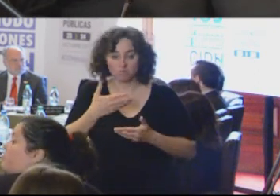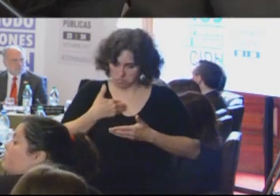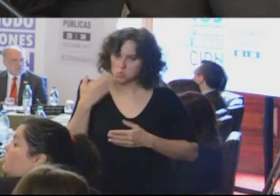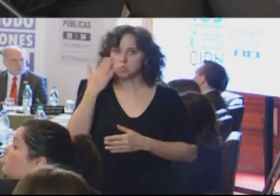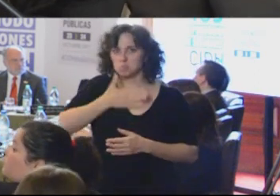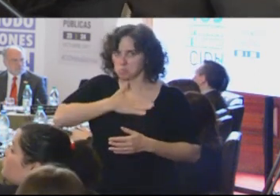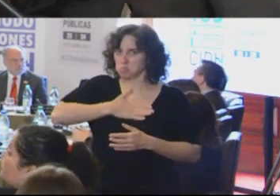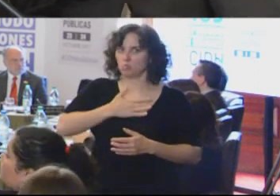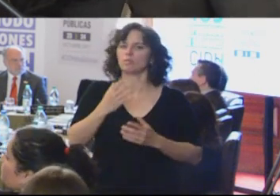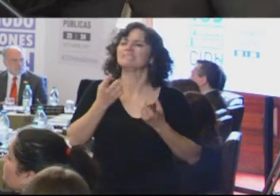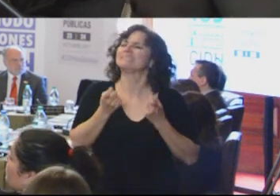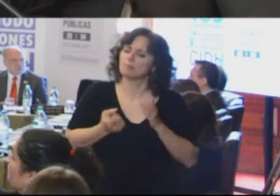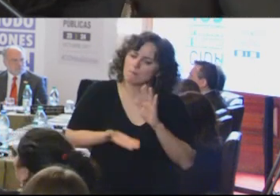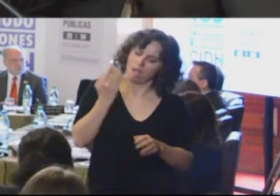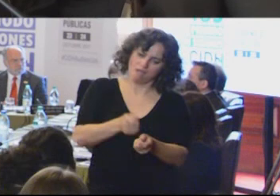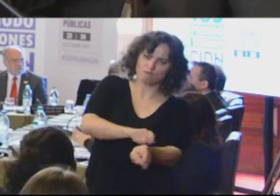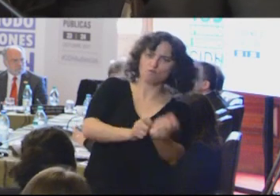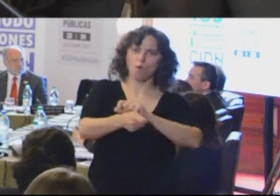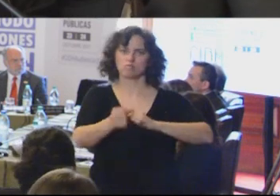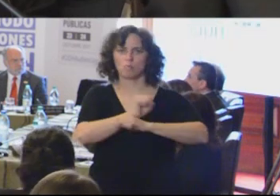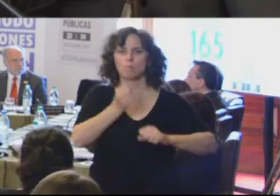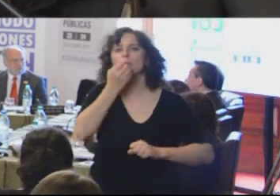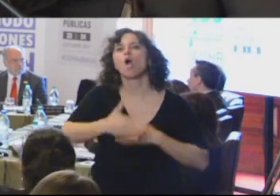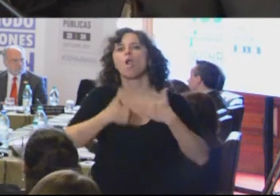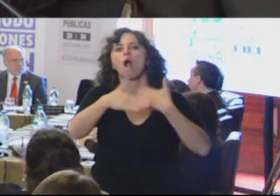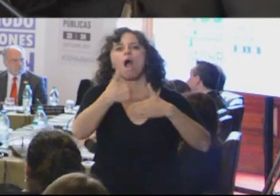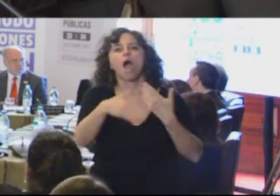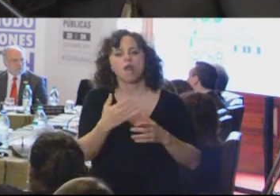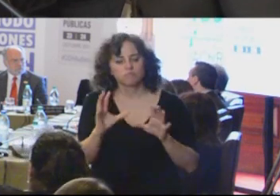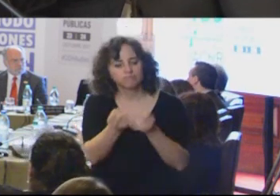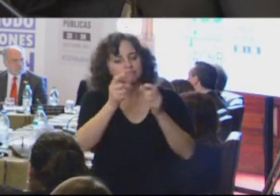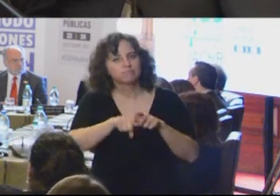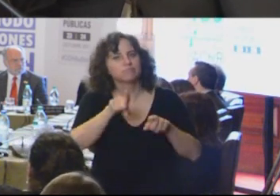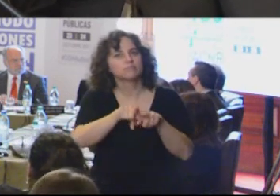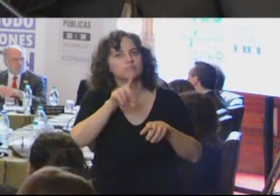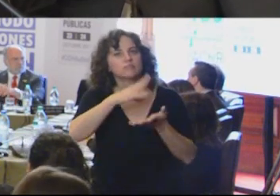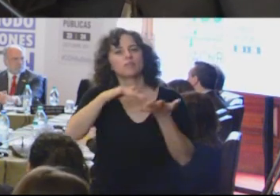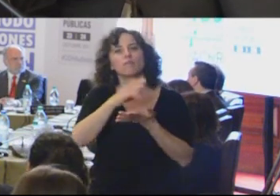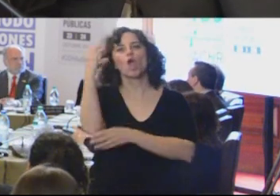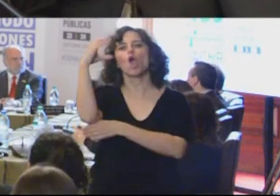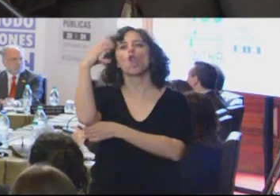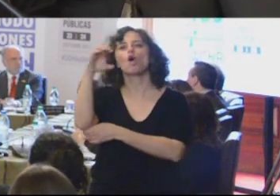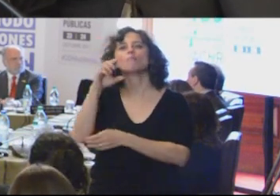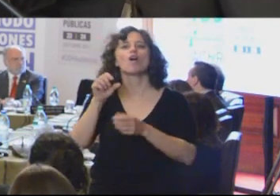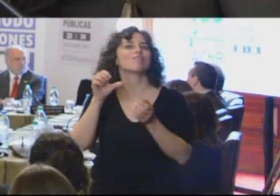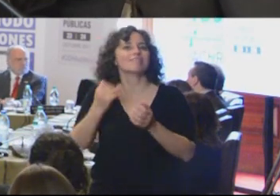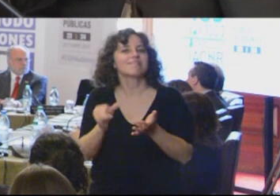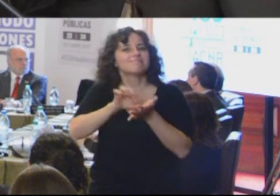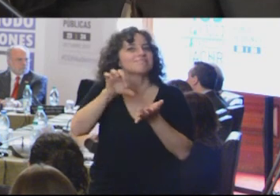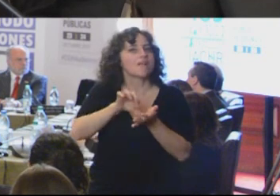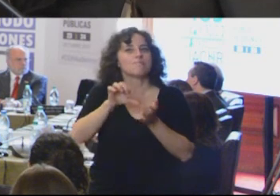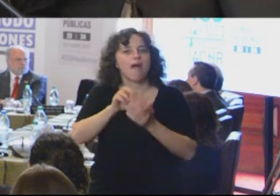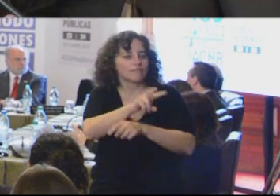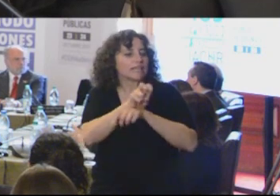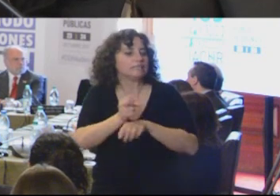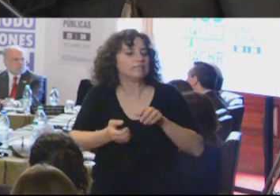que hay que hacer el mayor esfuerzo para seguir mejorando la eficacia en este tema colombia tiene uno de los sistemas de fiscalía y de investigación